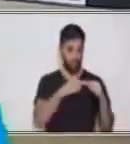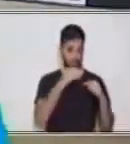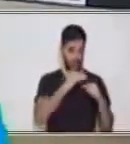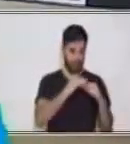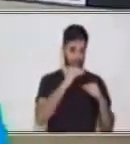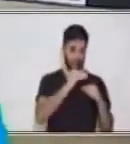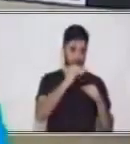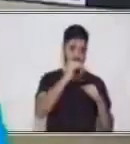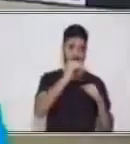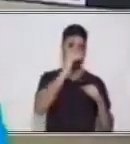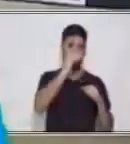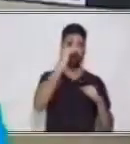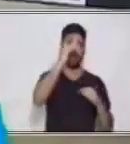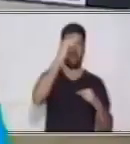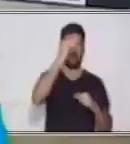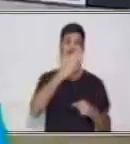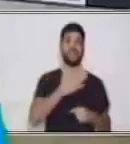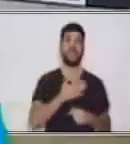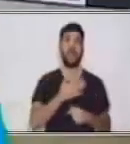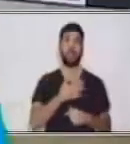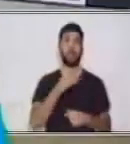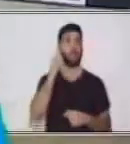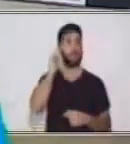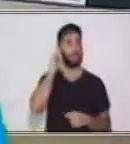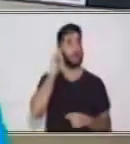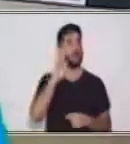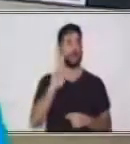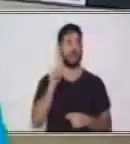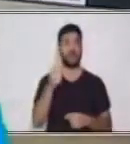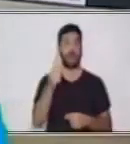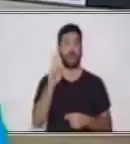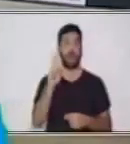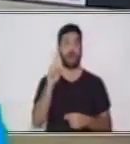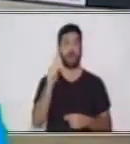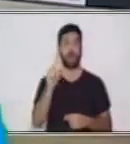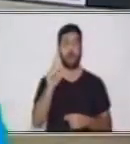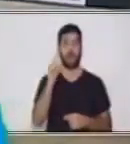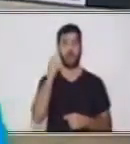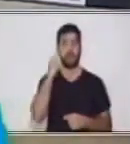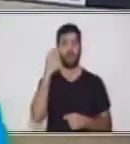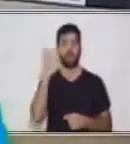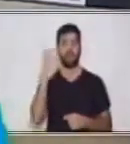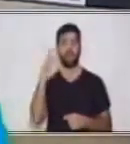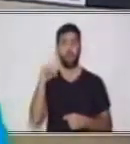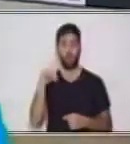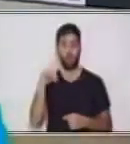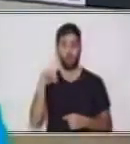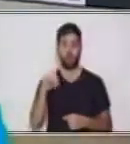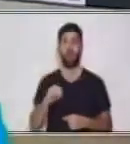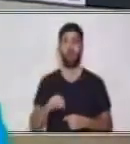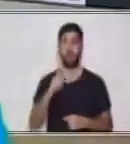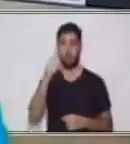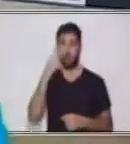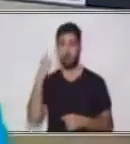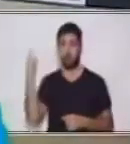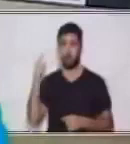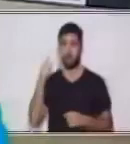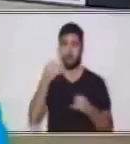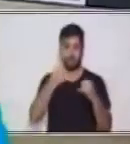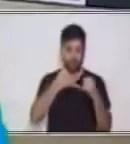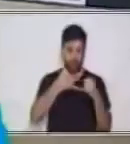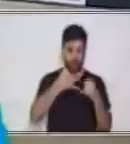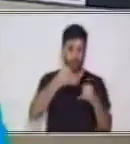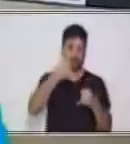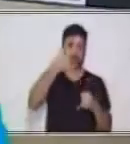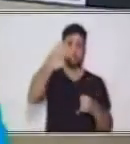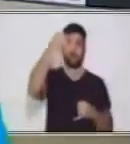está representando un grado centígrado. Entonces a las 6 de la mañana, acá vemos una línea roja